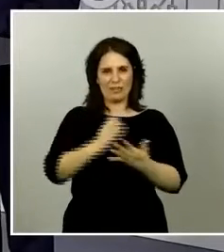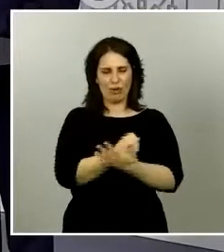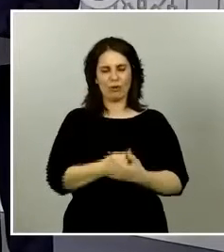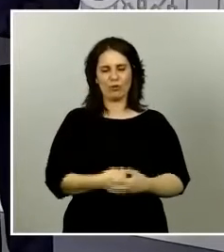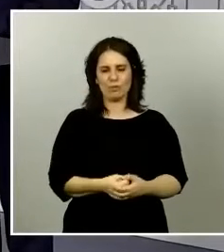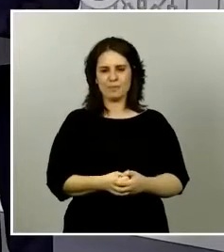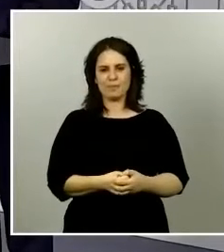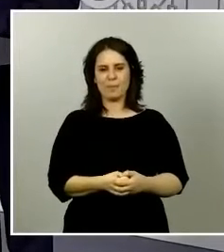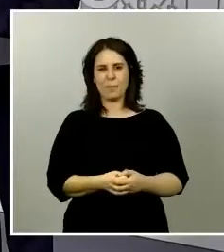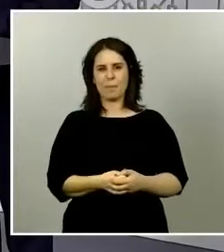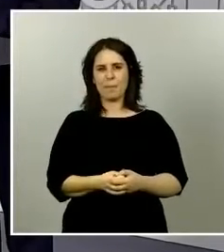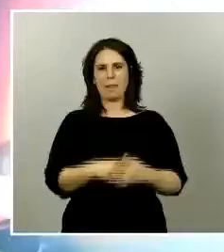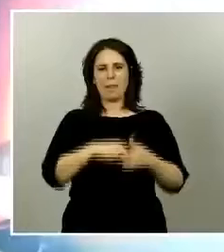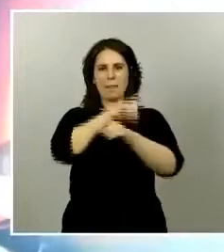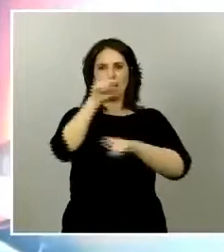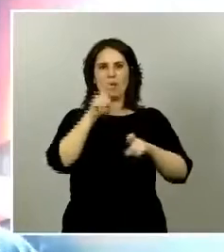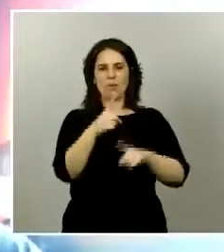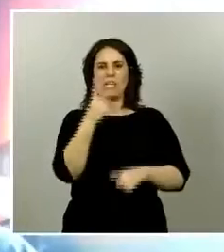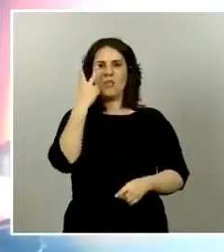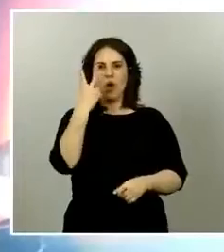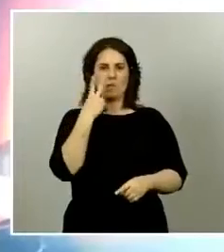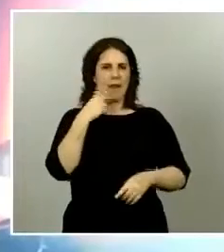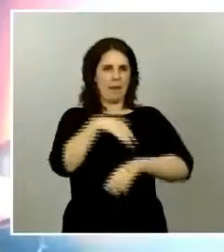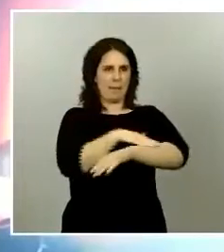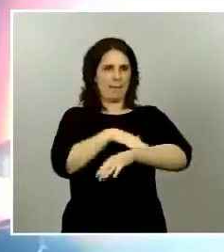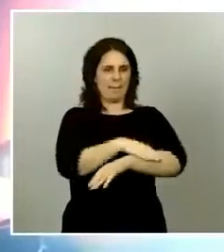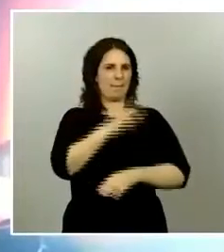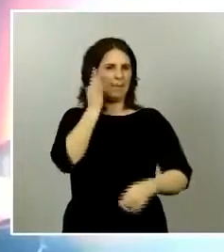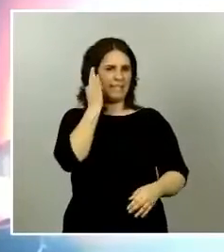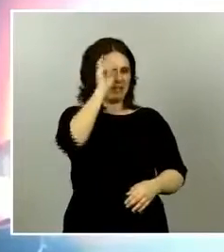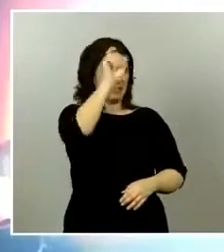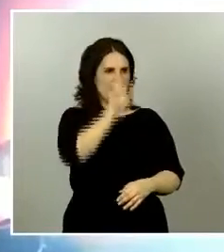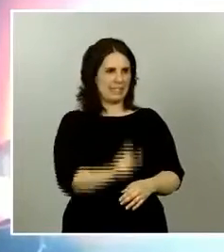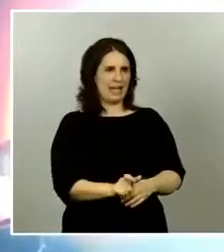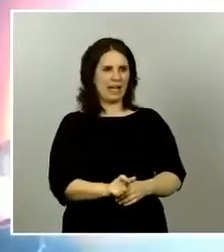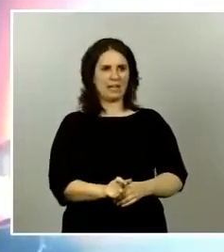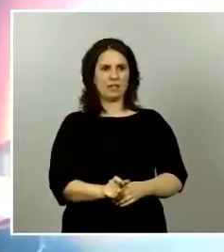Sí, hola, buenas tardes a todos. Tenía